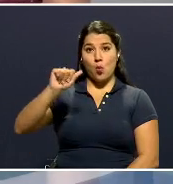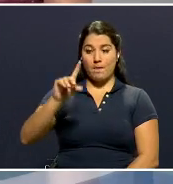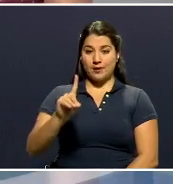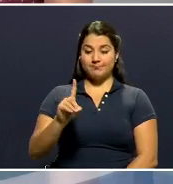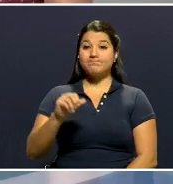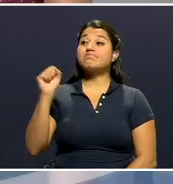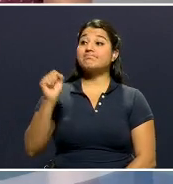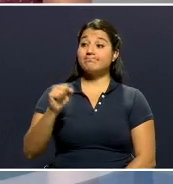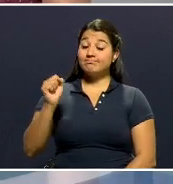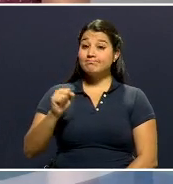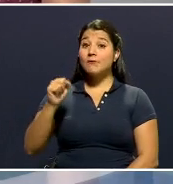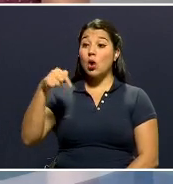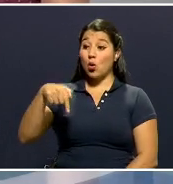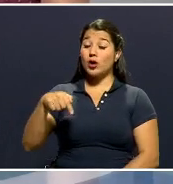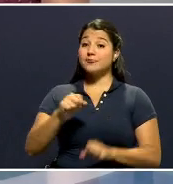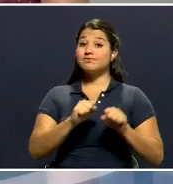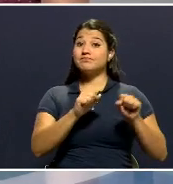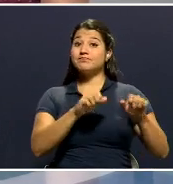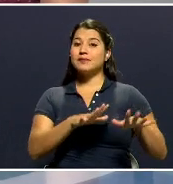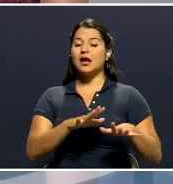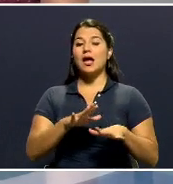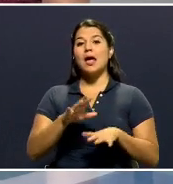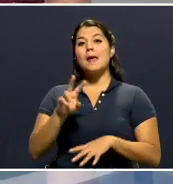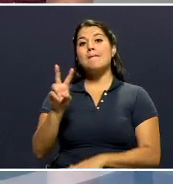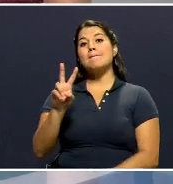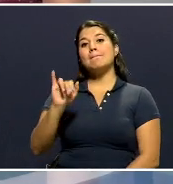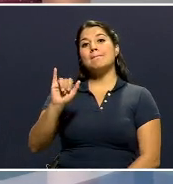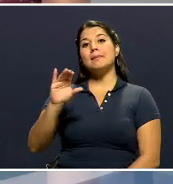es, la salida de Víctor Morales dejó